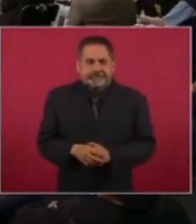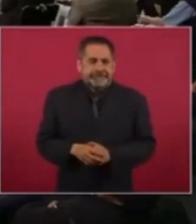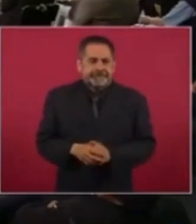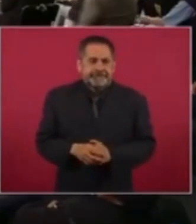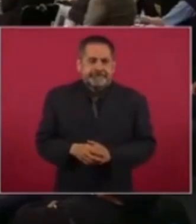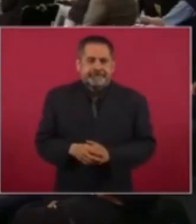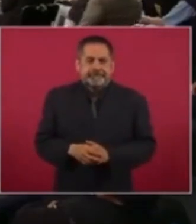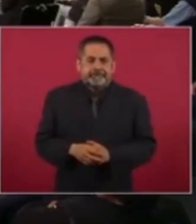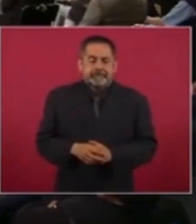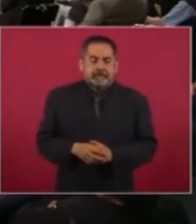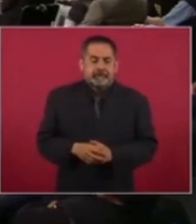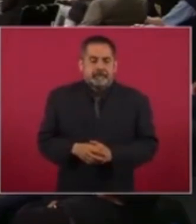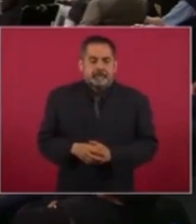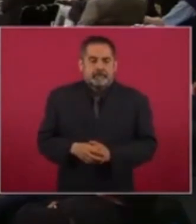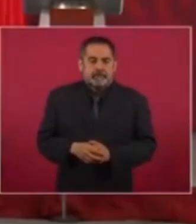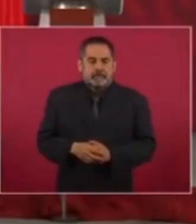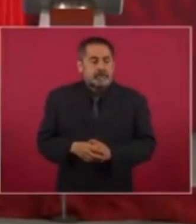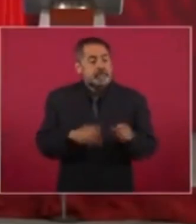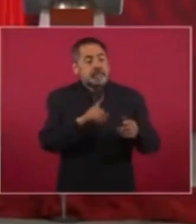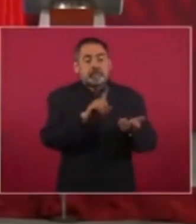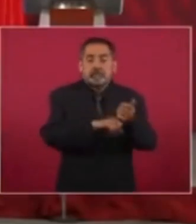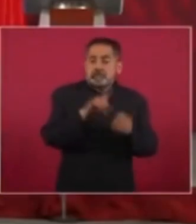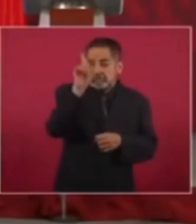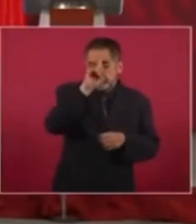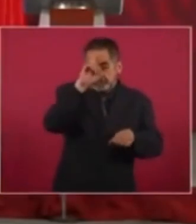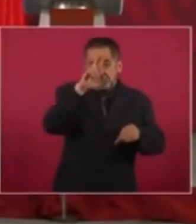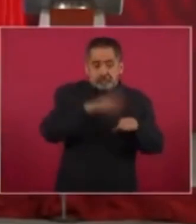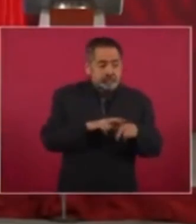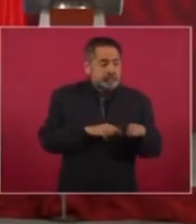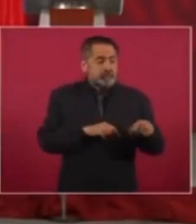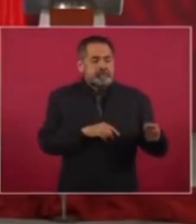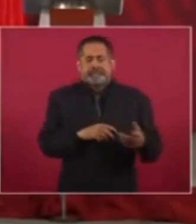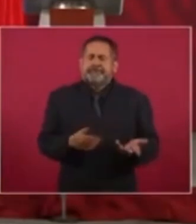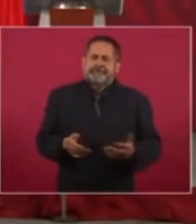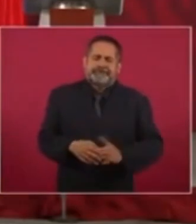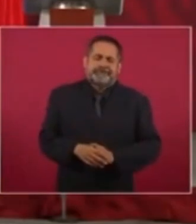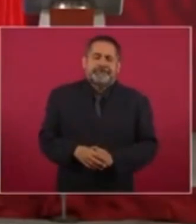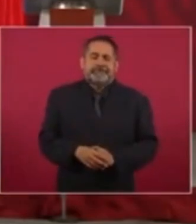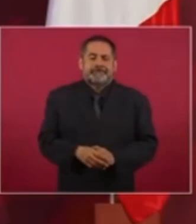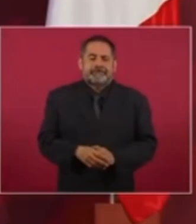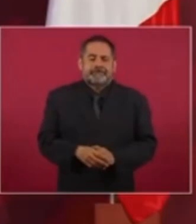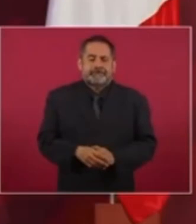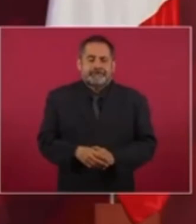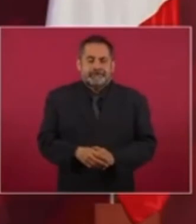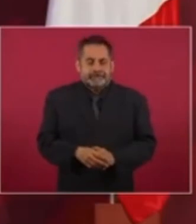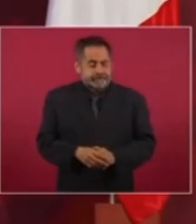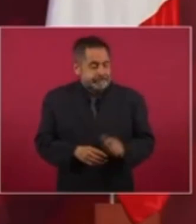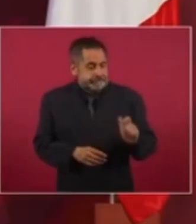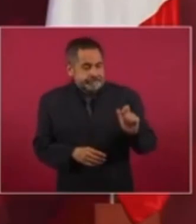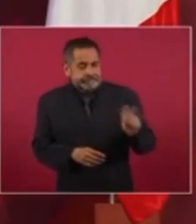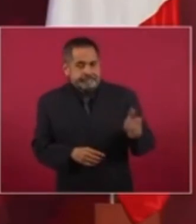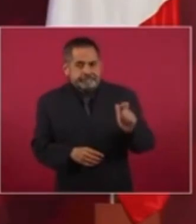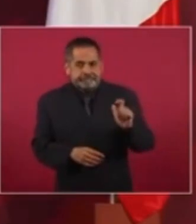gobierno, donde el cuñado de Felipe Calderón, hermano de Margarita Zavala es el que